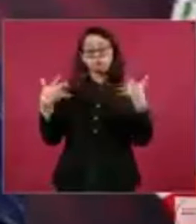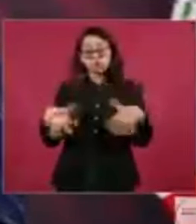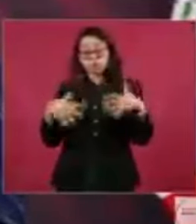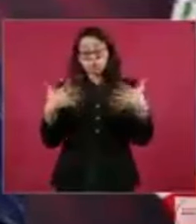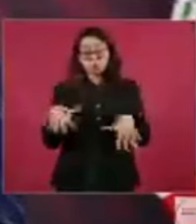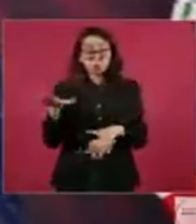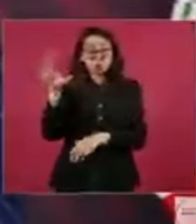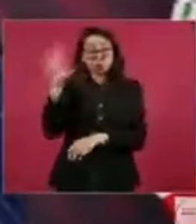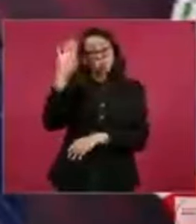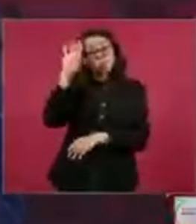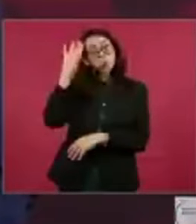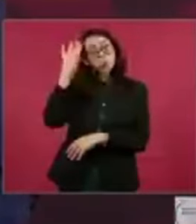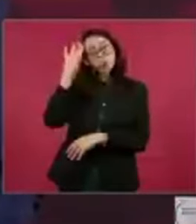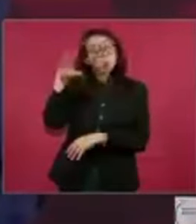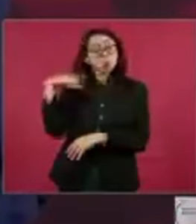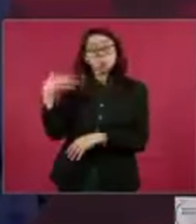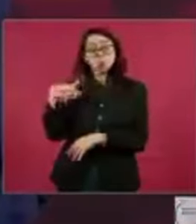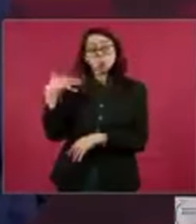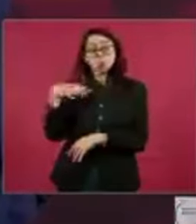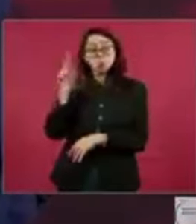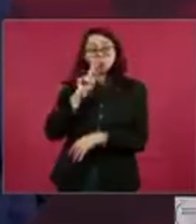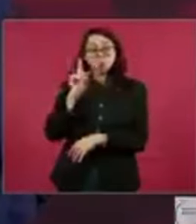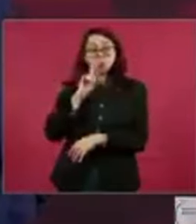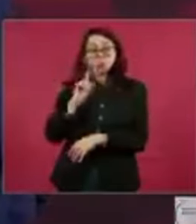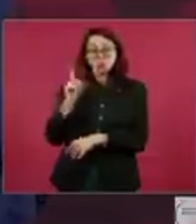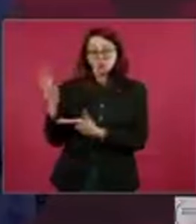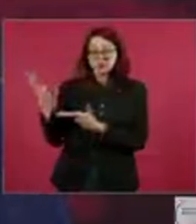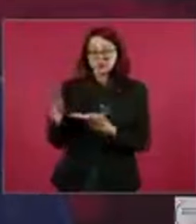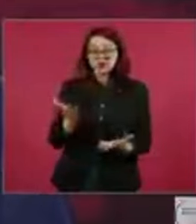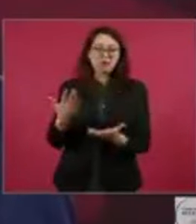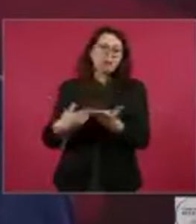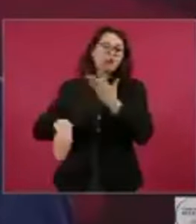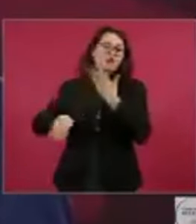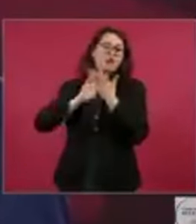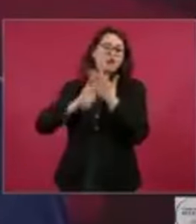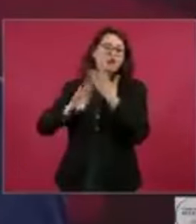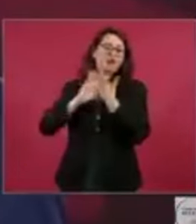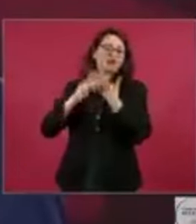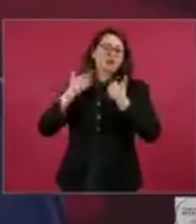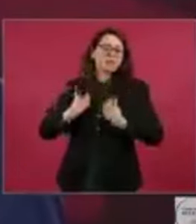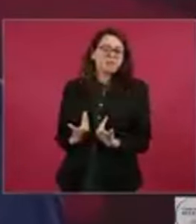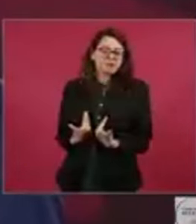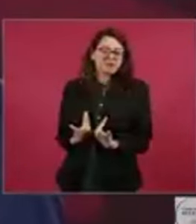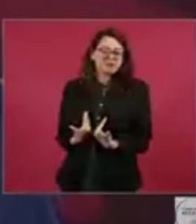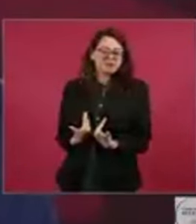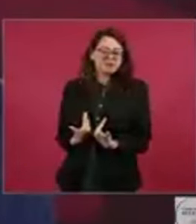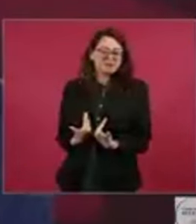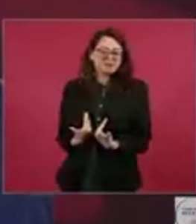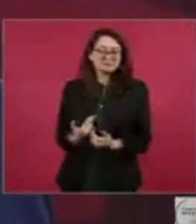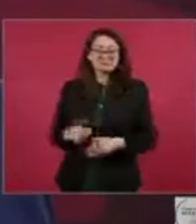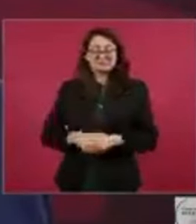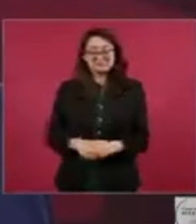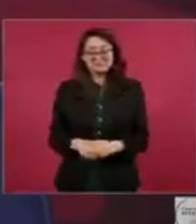conservadores vino a hablar mal de mí la